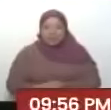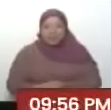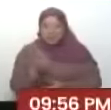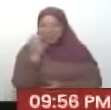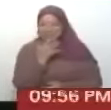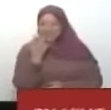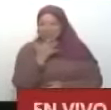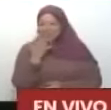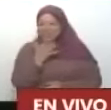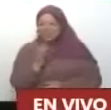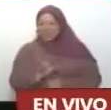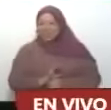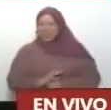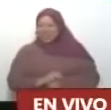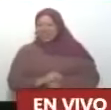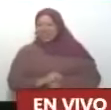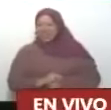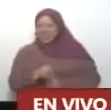Señor. Señor.